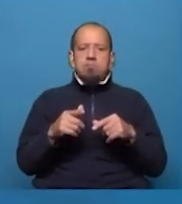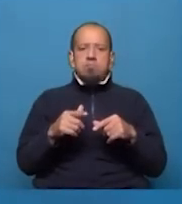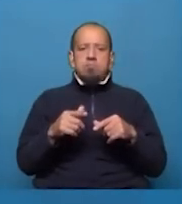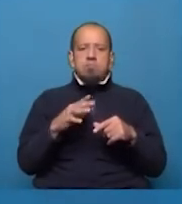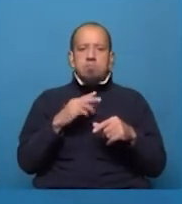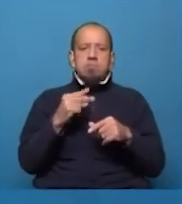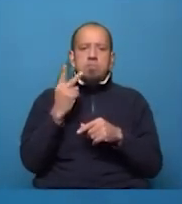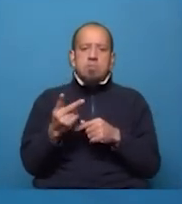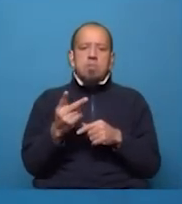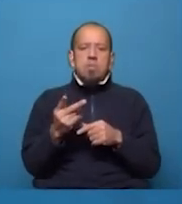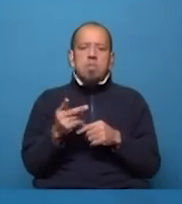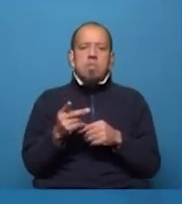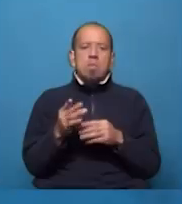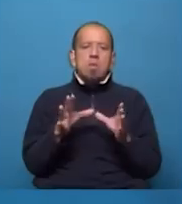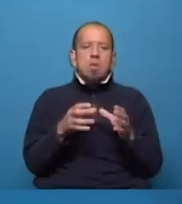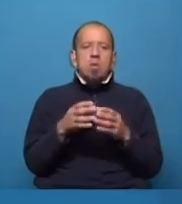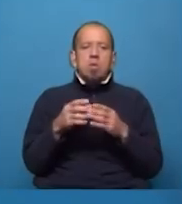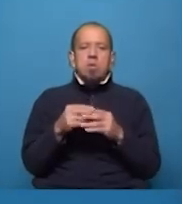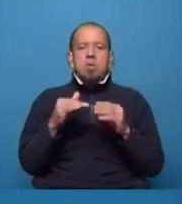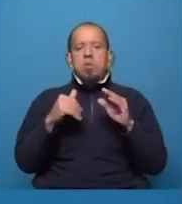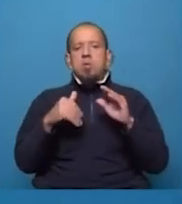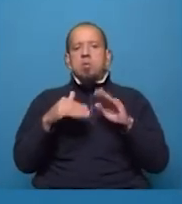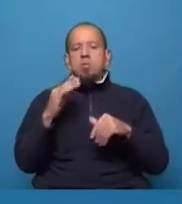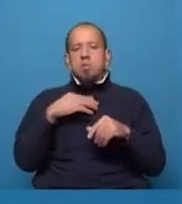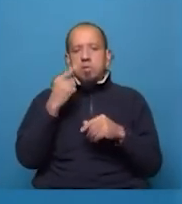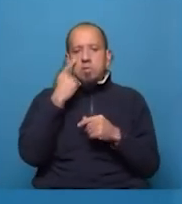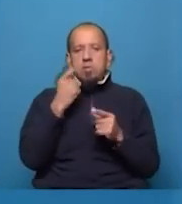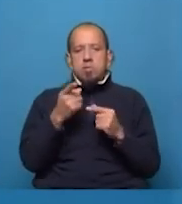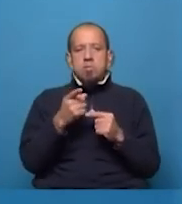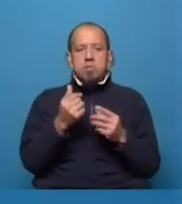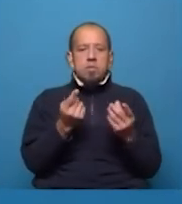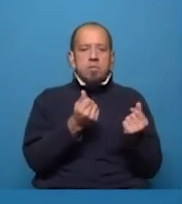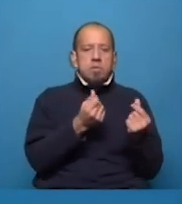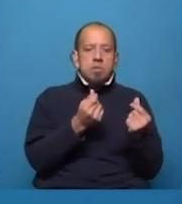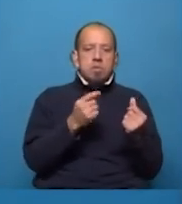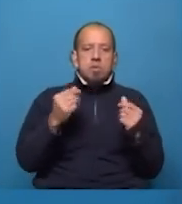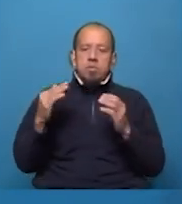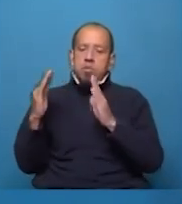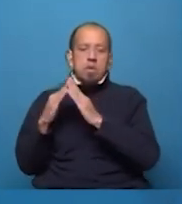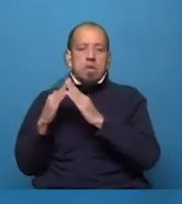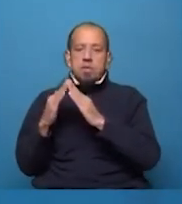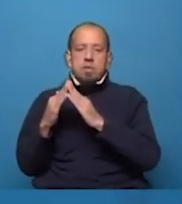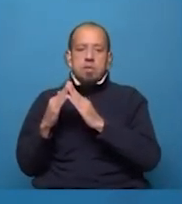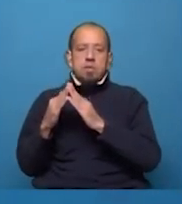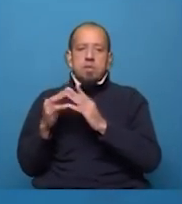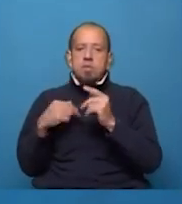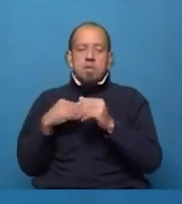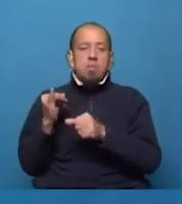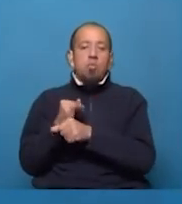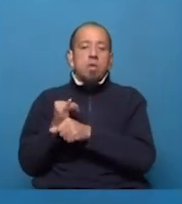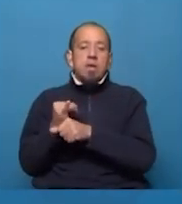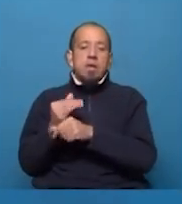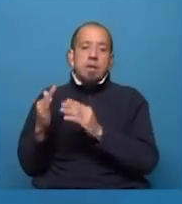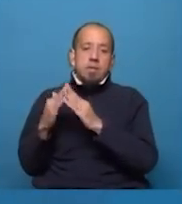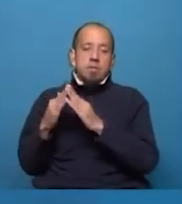hay dos sectores que en la gran mayoría de los casos los ves sector financiero y sector inmobiliario en la gran mayoría de los casos